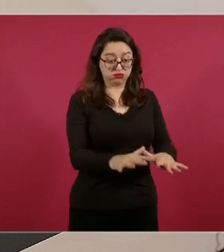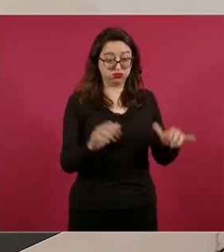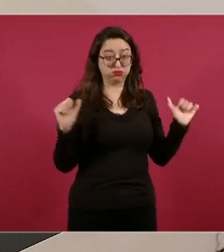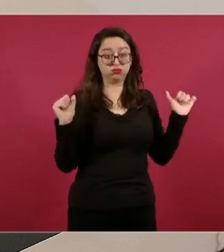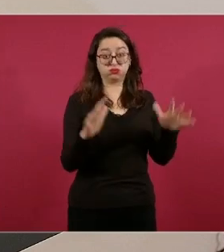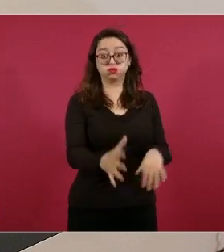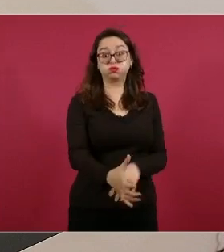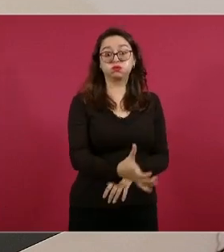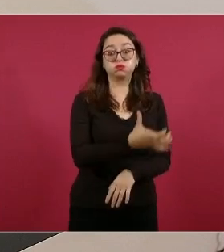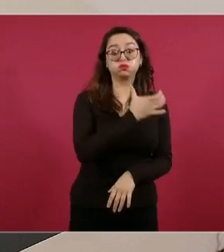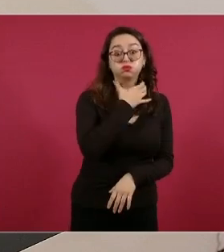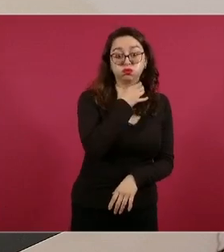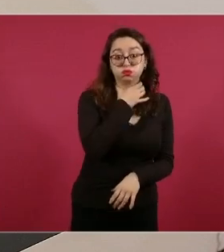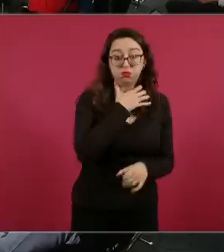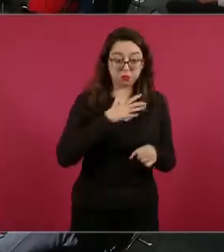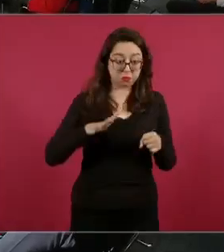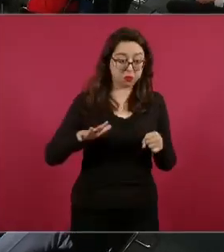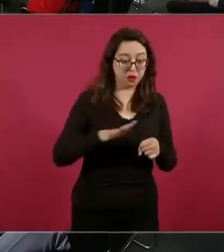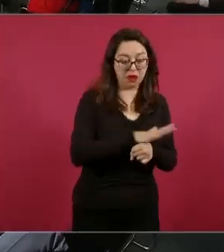donde ya no tenemos agua.